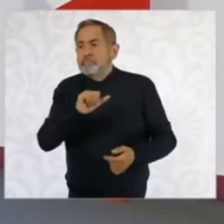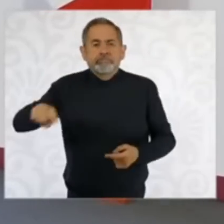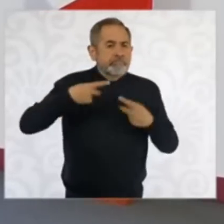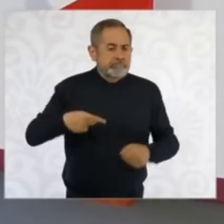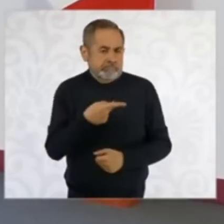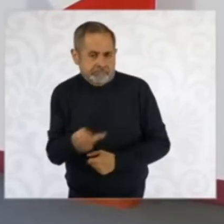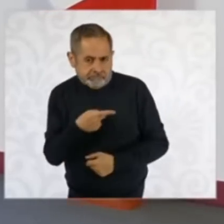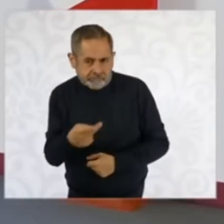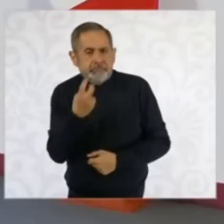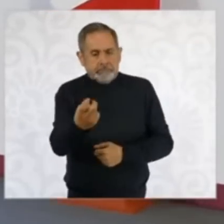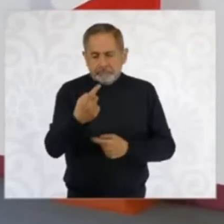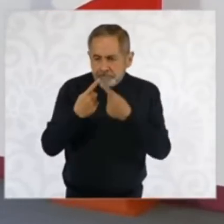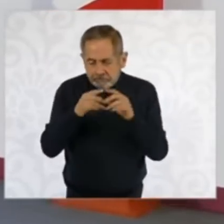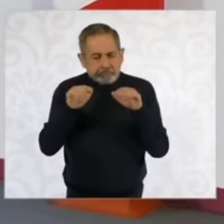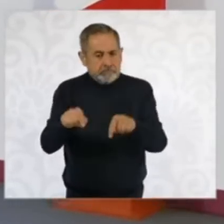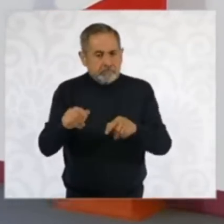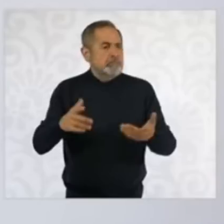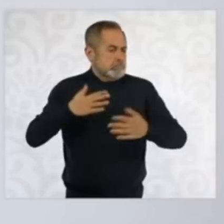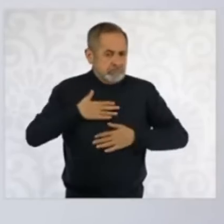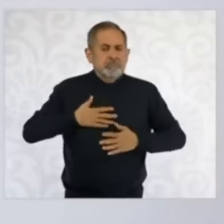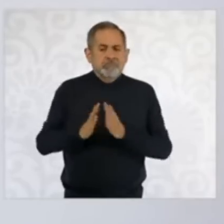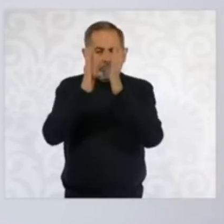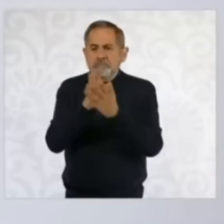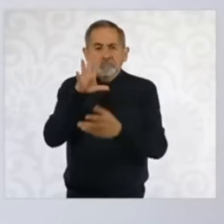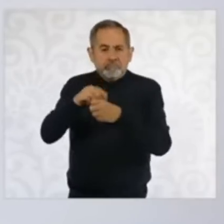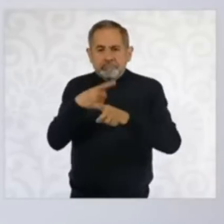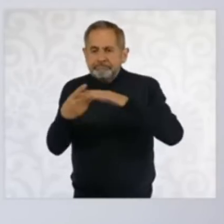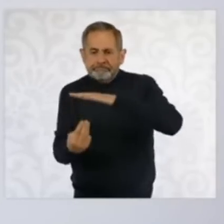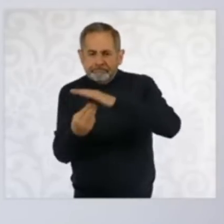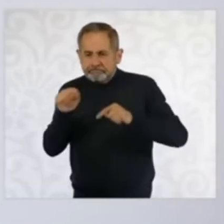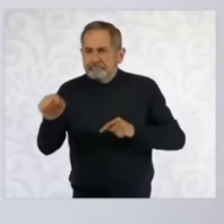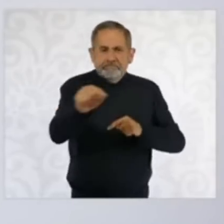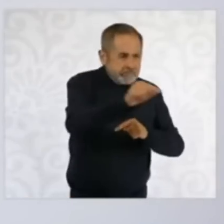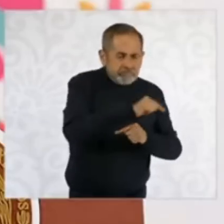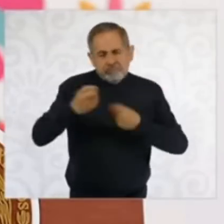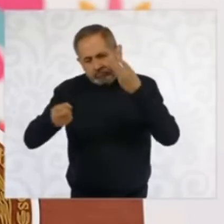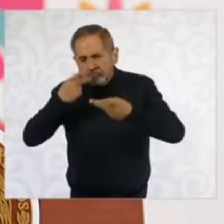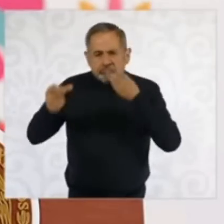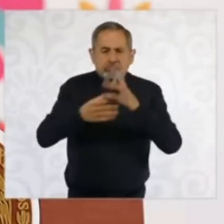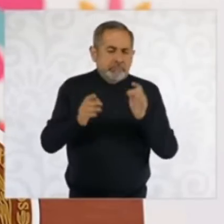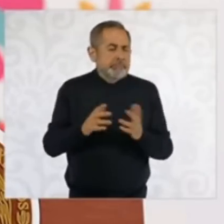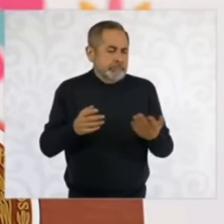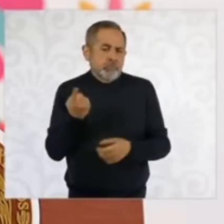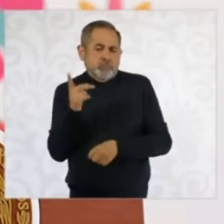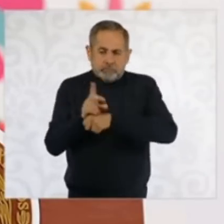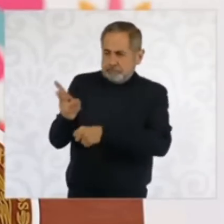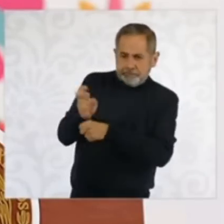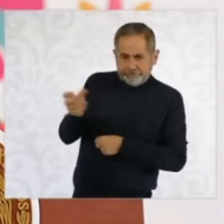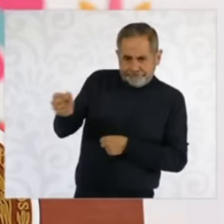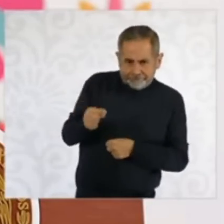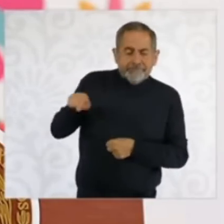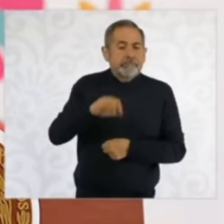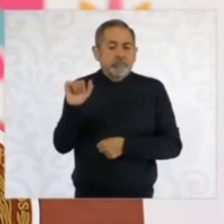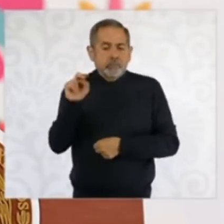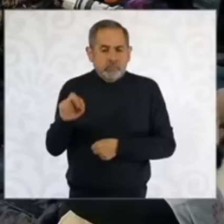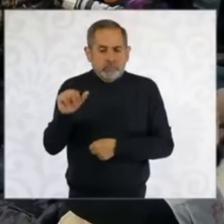Entonces, tenemos la posibilidad de participar en varias mesas. Entonces, si quieren, invitamos a Juan Ramón y platicamos un día sobre lo que vamos a ir a presentar al